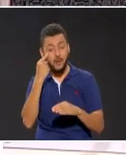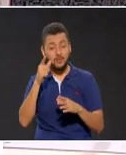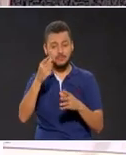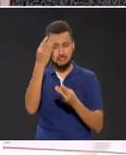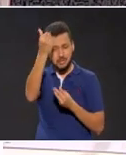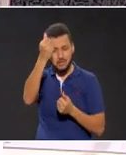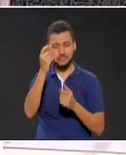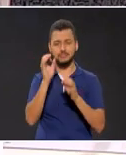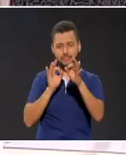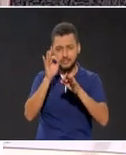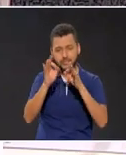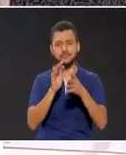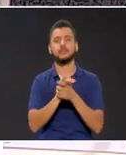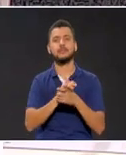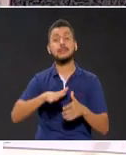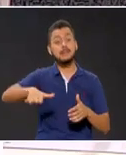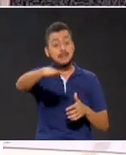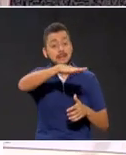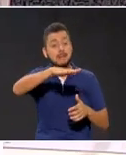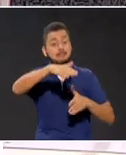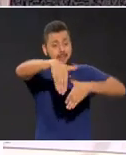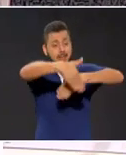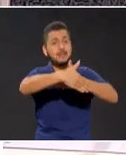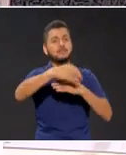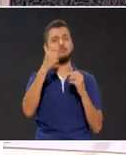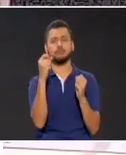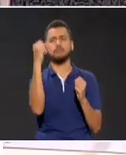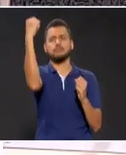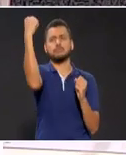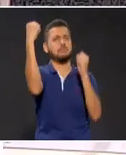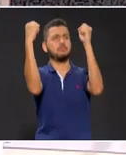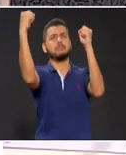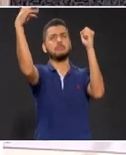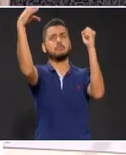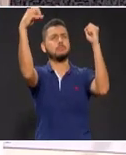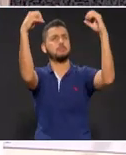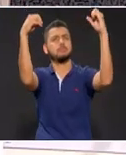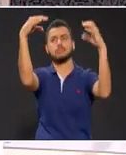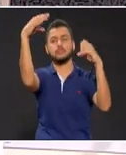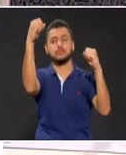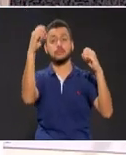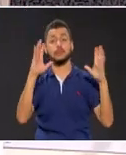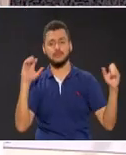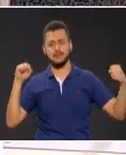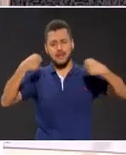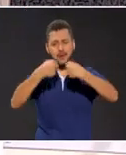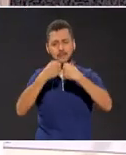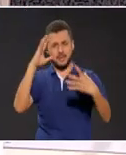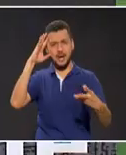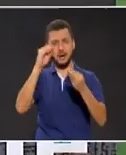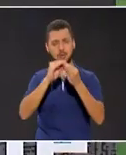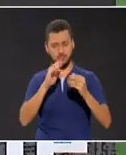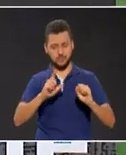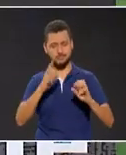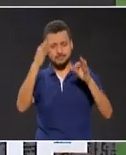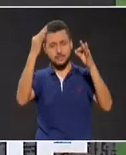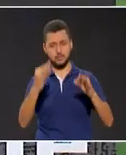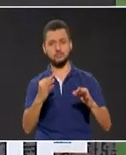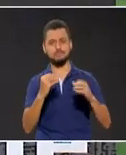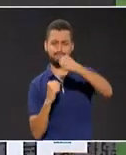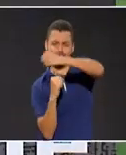protectores, cuidadores, iluminados. Y además en la ciudad hay que hacer un pacto por la inclusión y la sostenibilidad. Candidato Juan